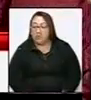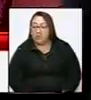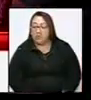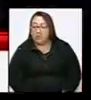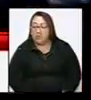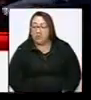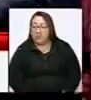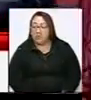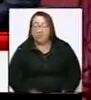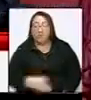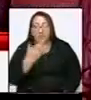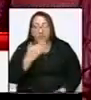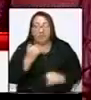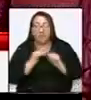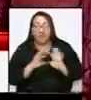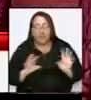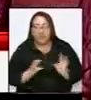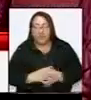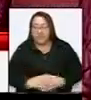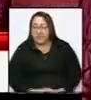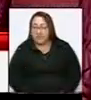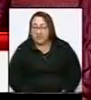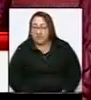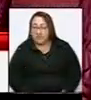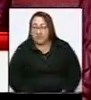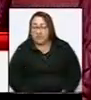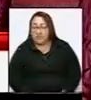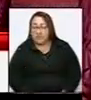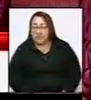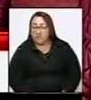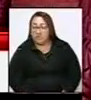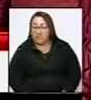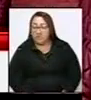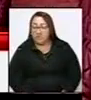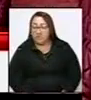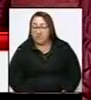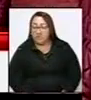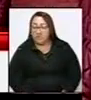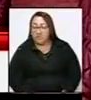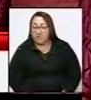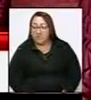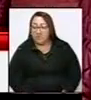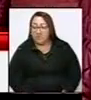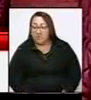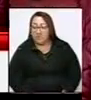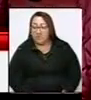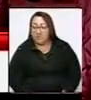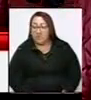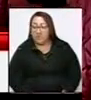ordinaria. Gracias. Acaba de concluir la sesión, congresista